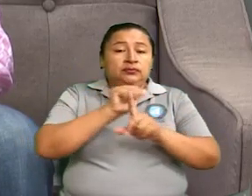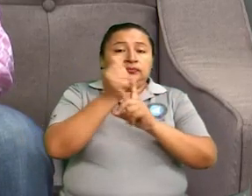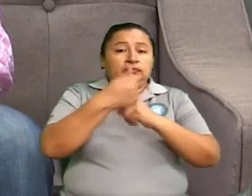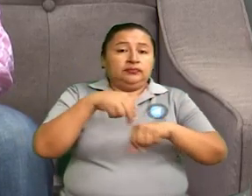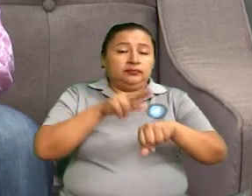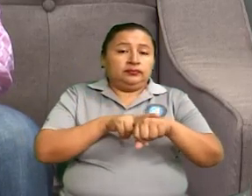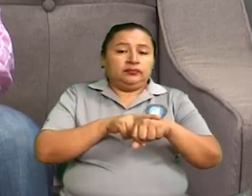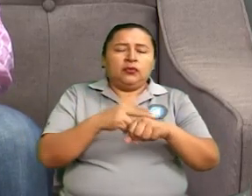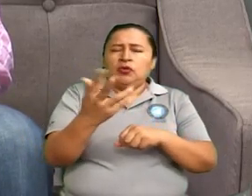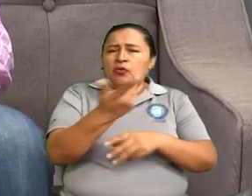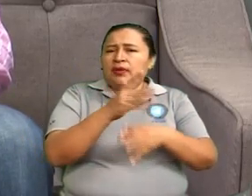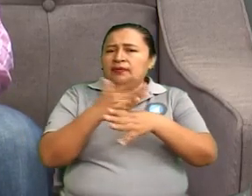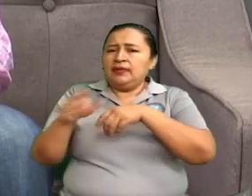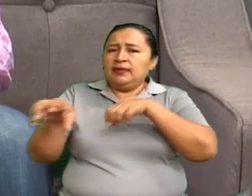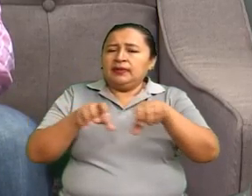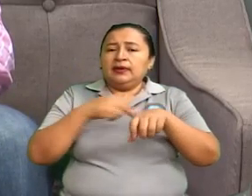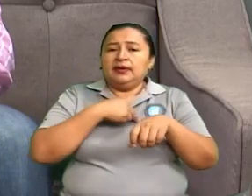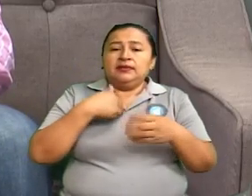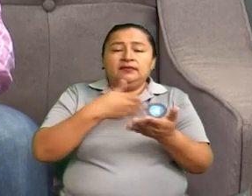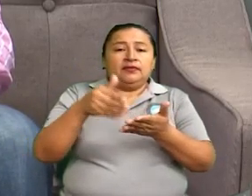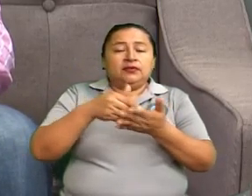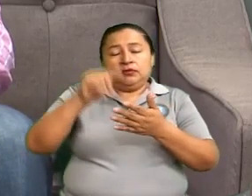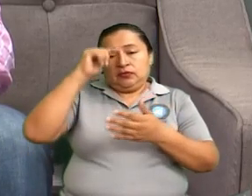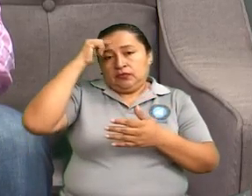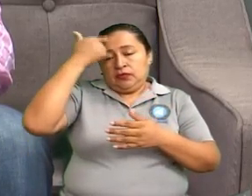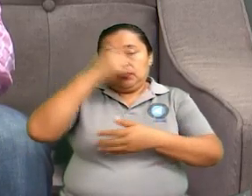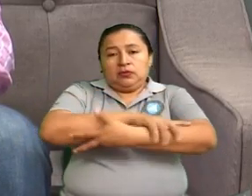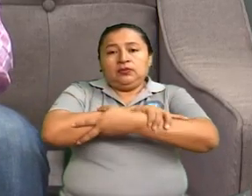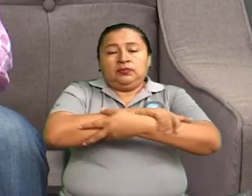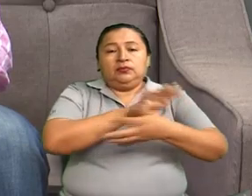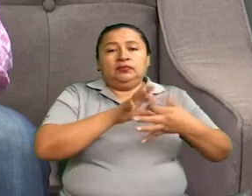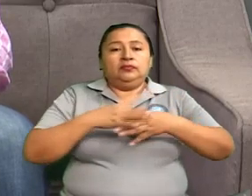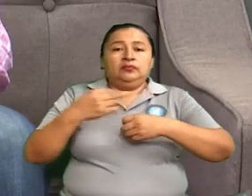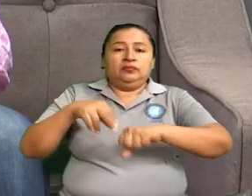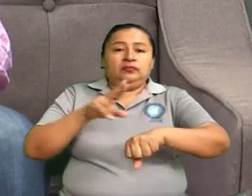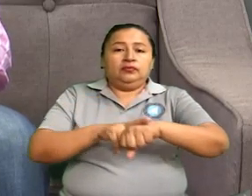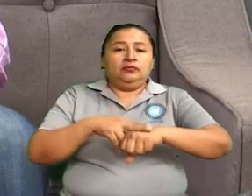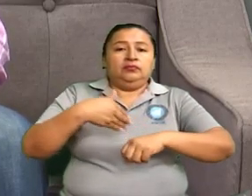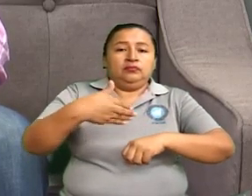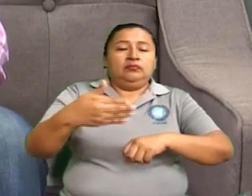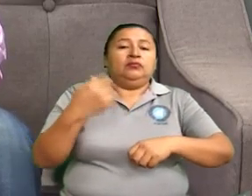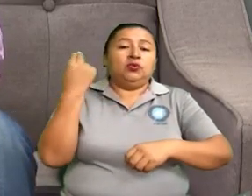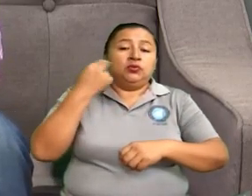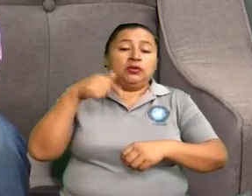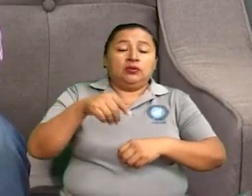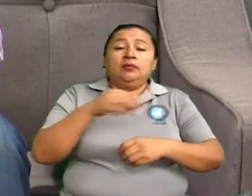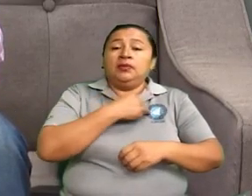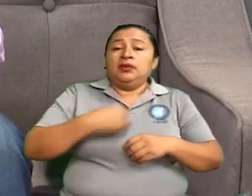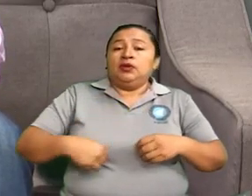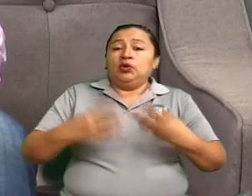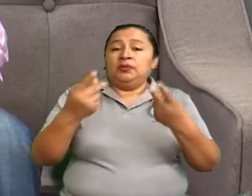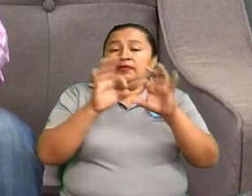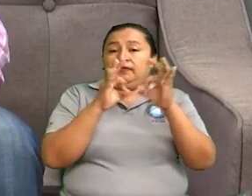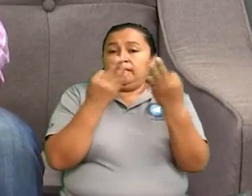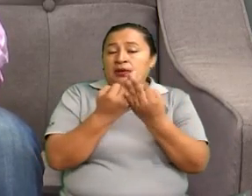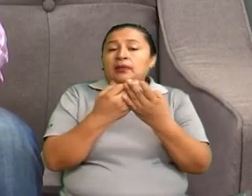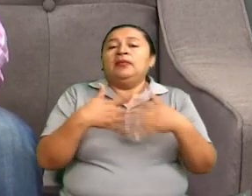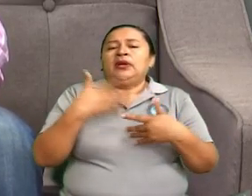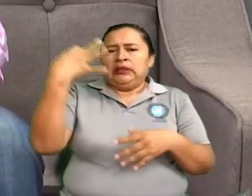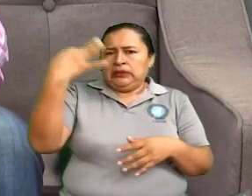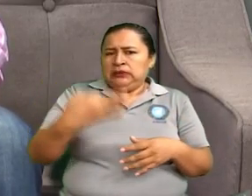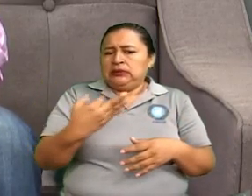las acciones que facilita el Gobierno de Reconciliación y Unidad Nacional a través del Ministerio de la Economía Familiar para